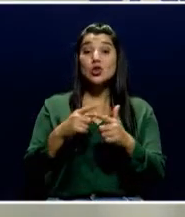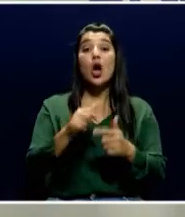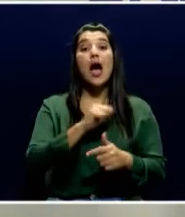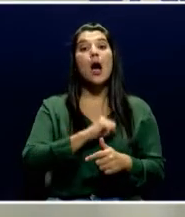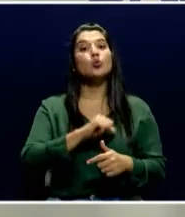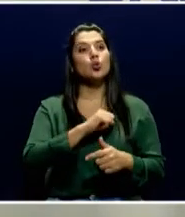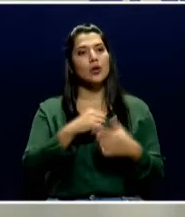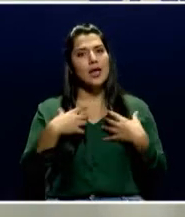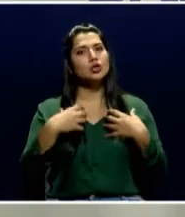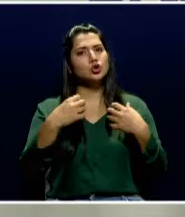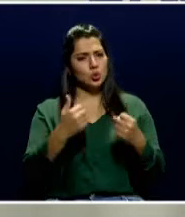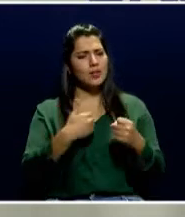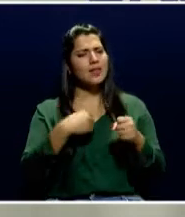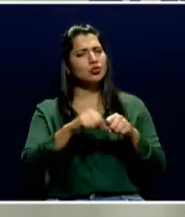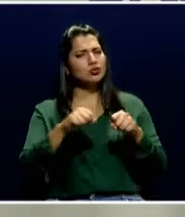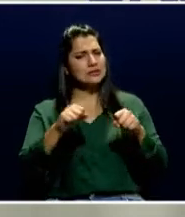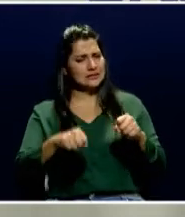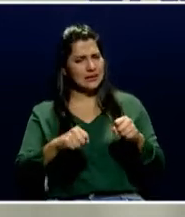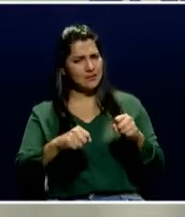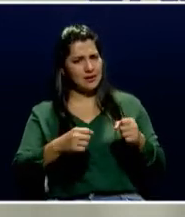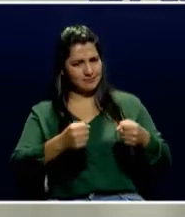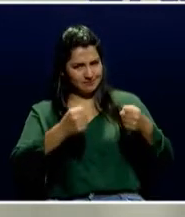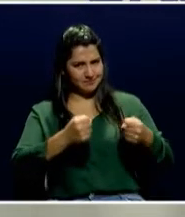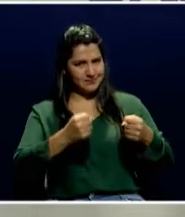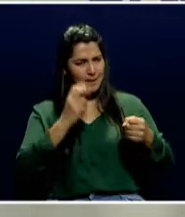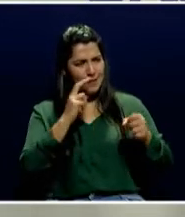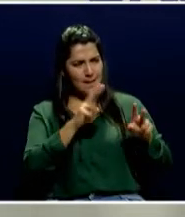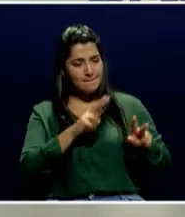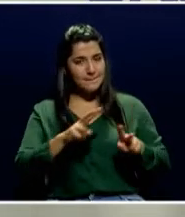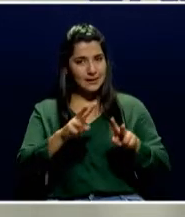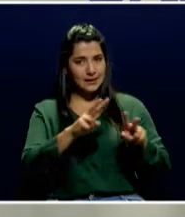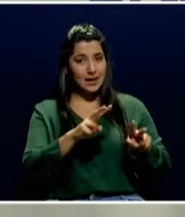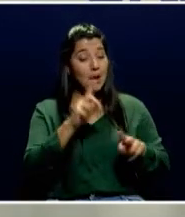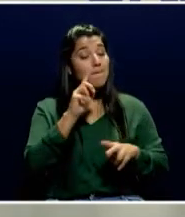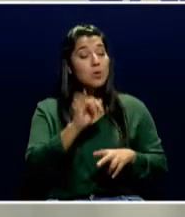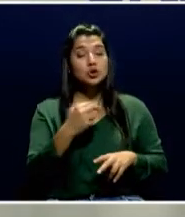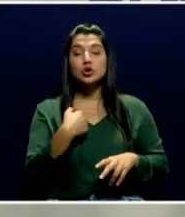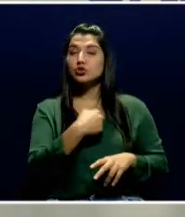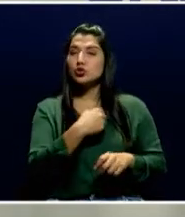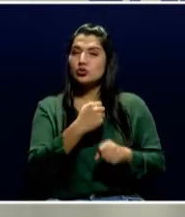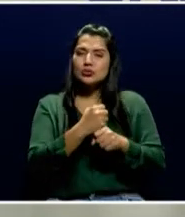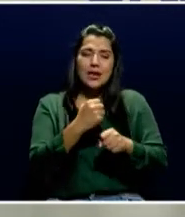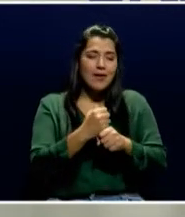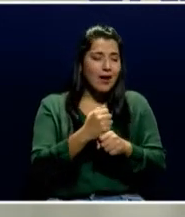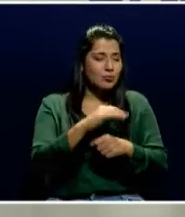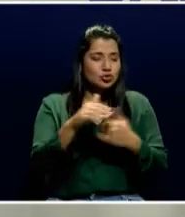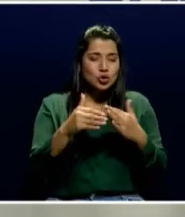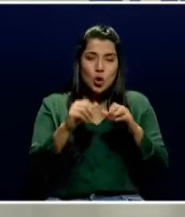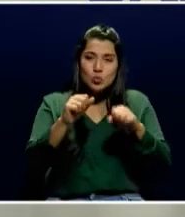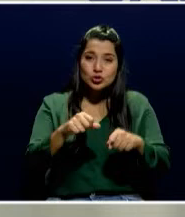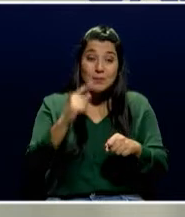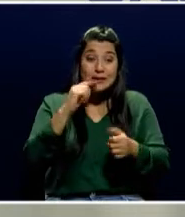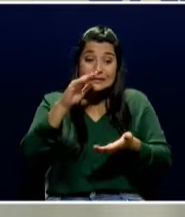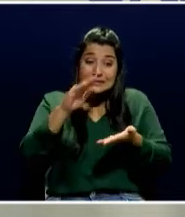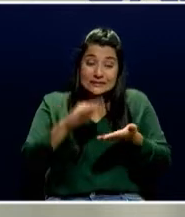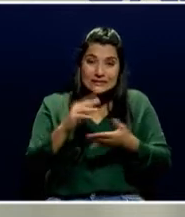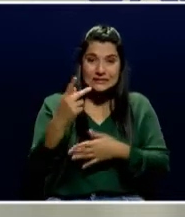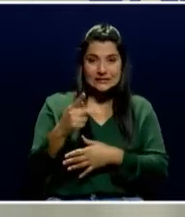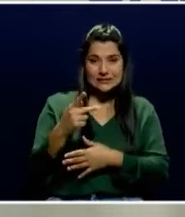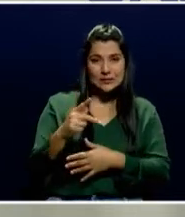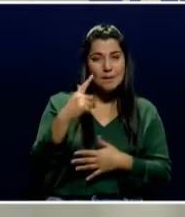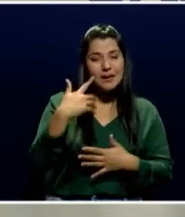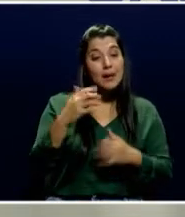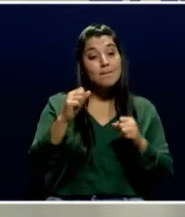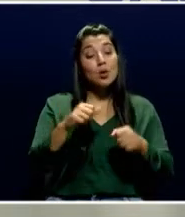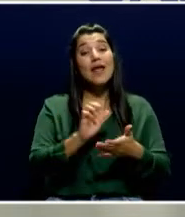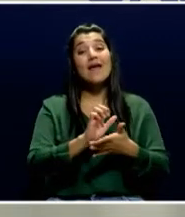sistema robusto de vigilancia y justamente por eso trabajamos en todas las medidas de mitigación y las campañas para que